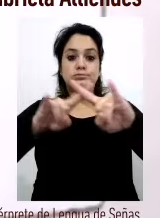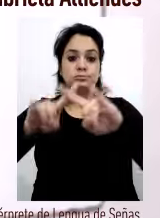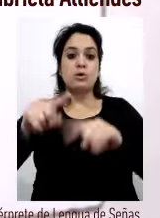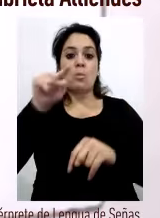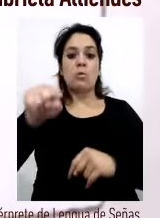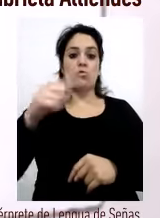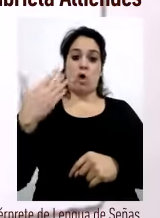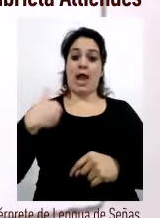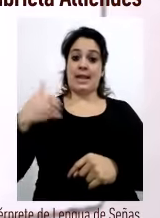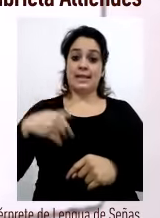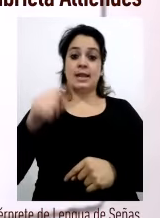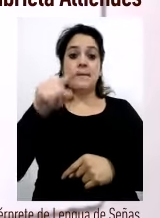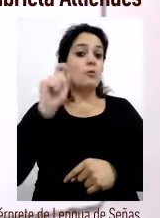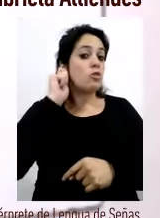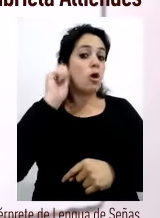página